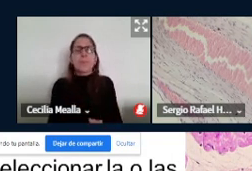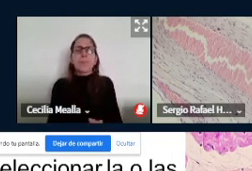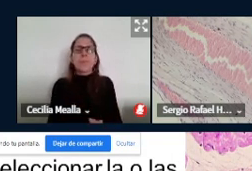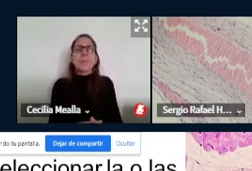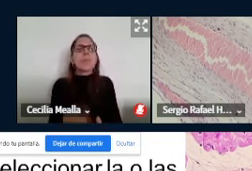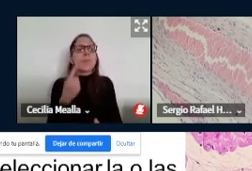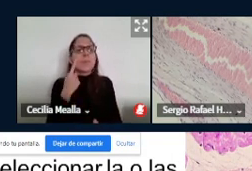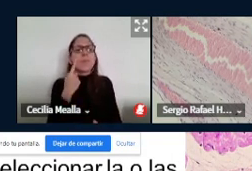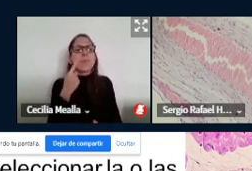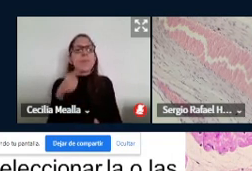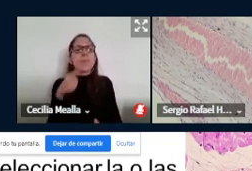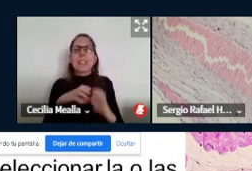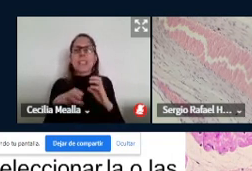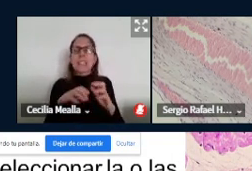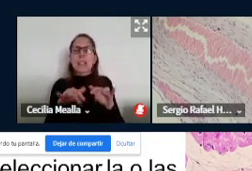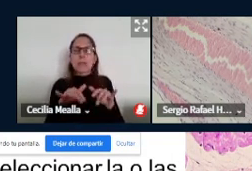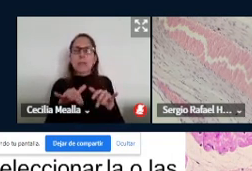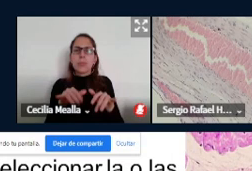en el video?